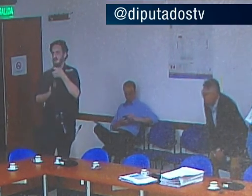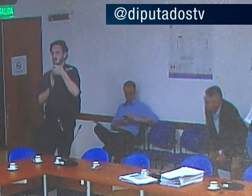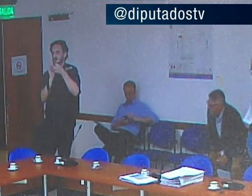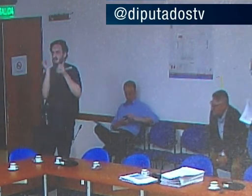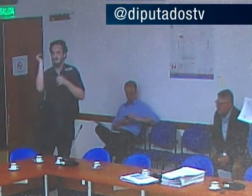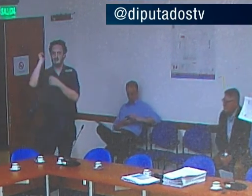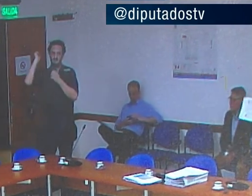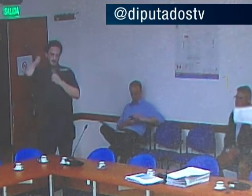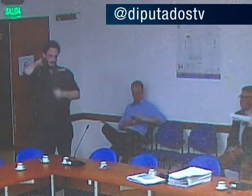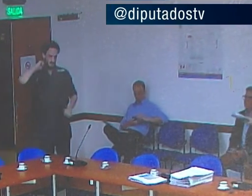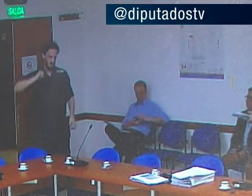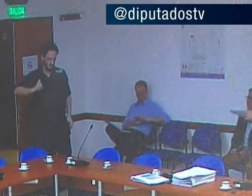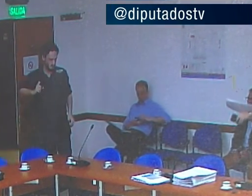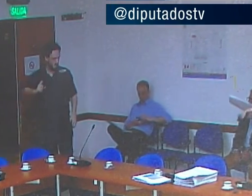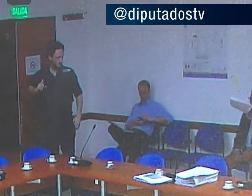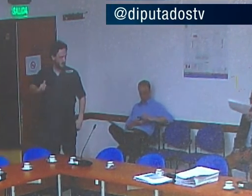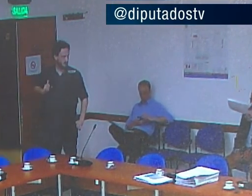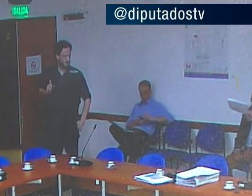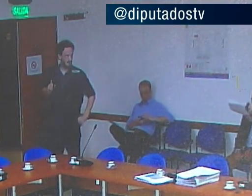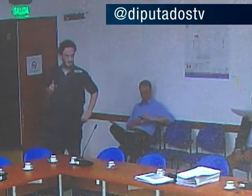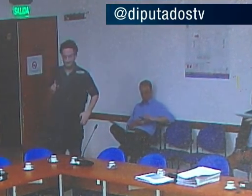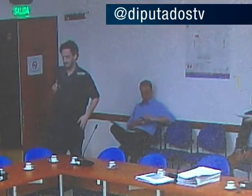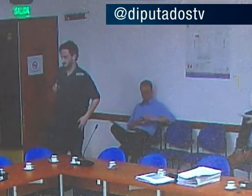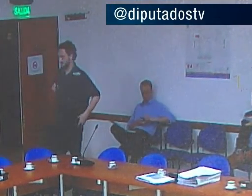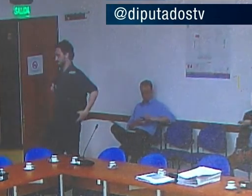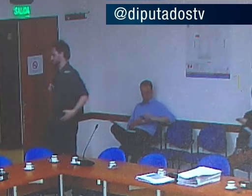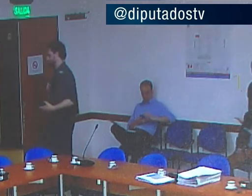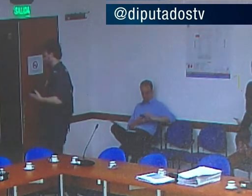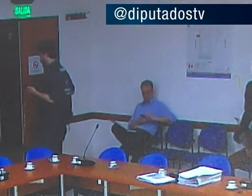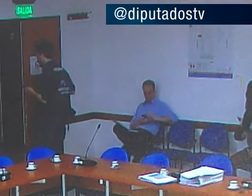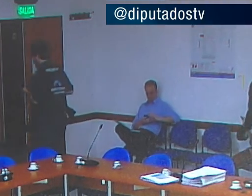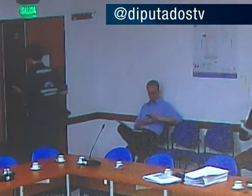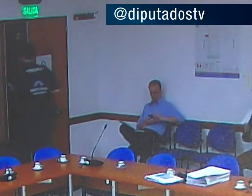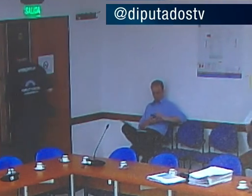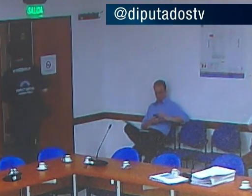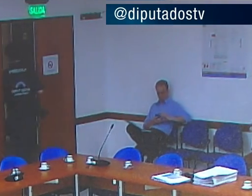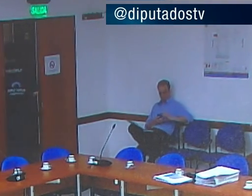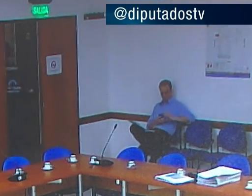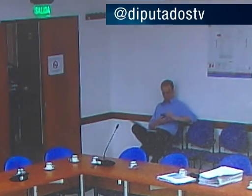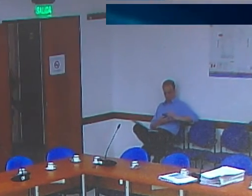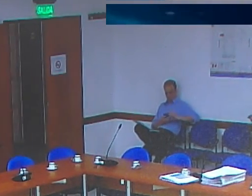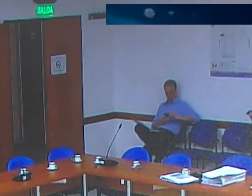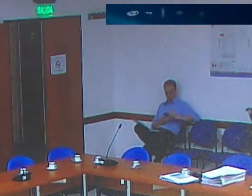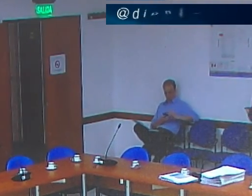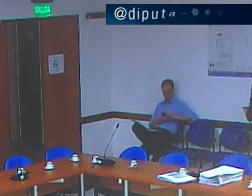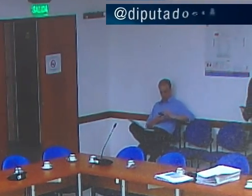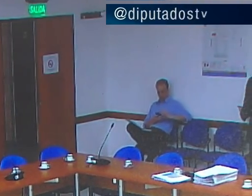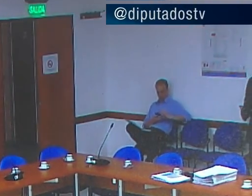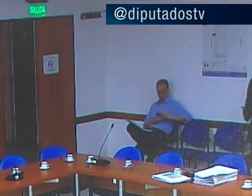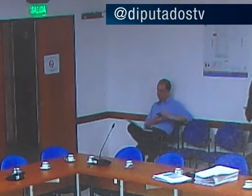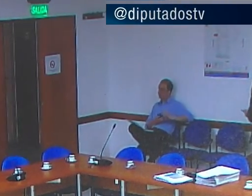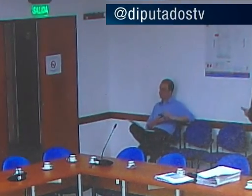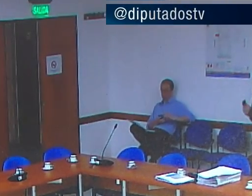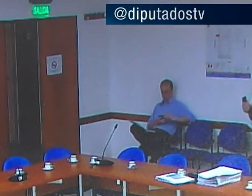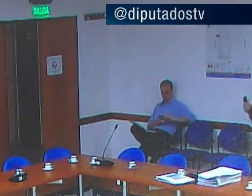Ahora, ahí están llegando a esta comisión. Luego a las 11 hay sesión y, por supuesto, también vas a tener toda